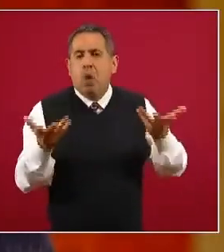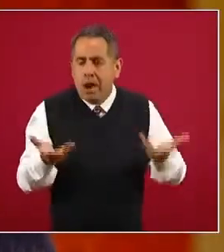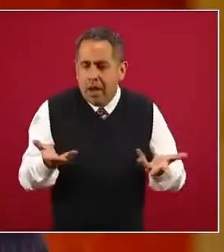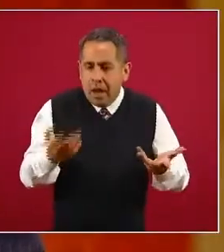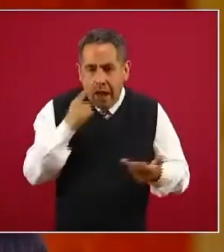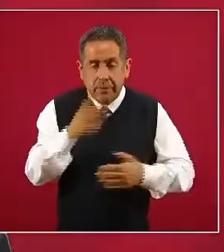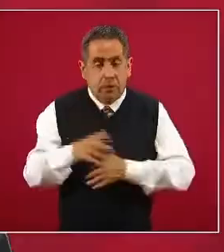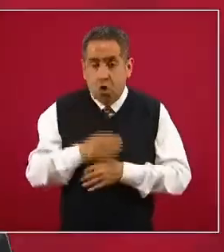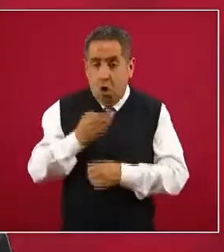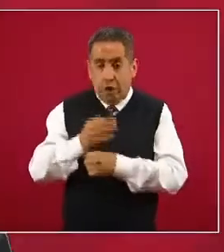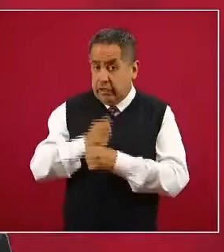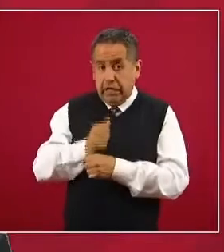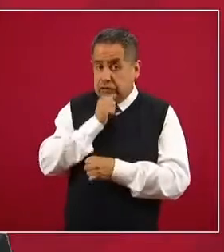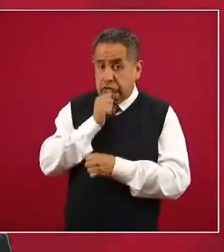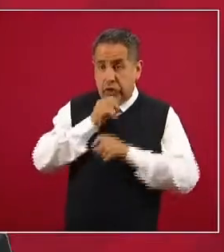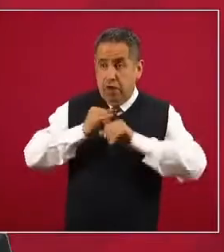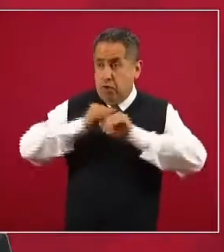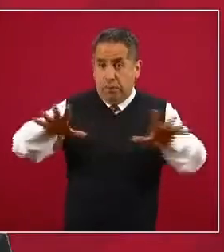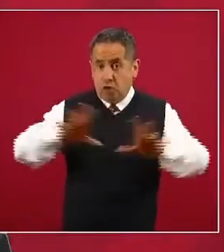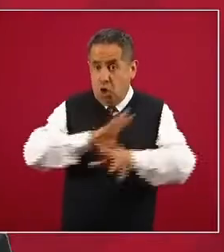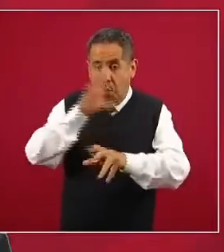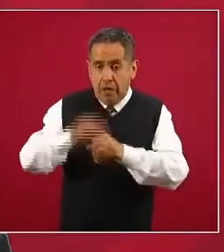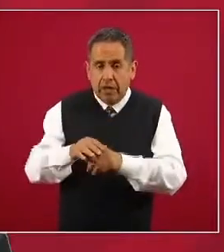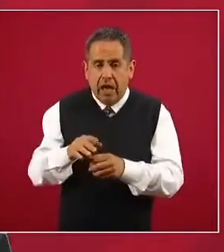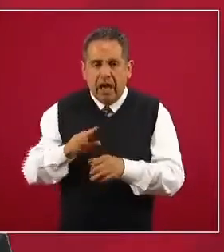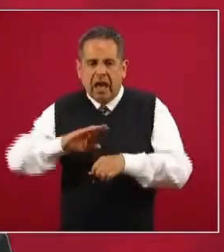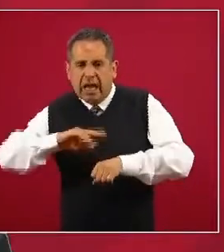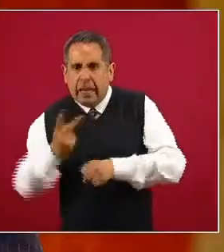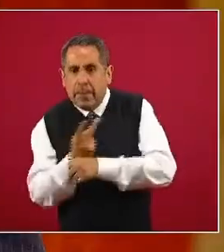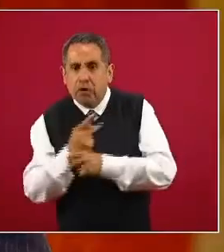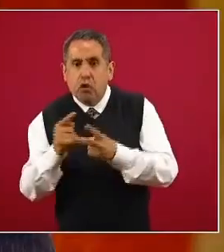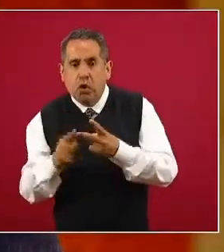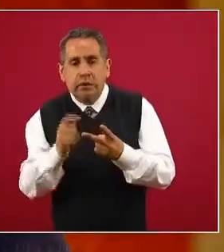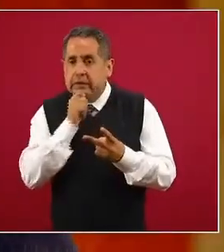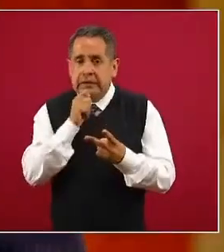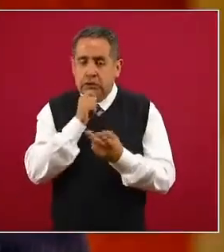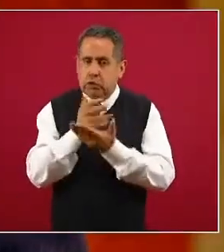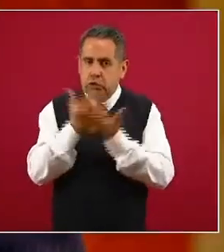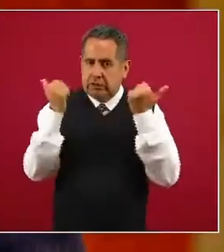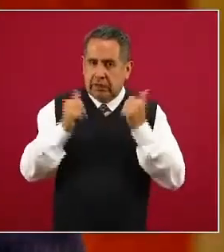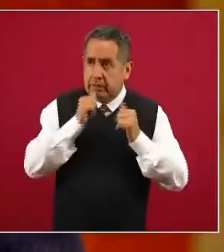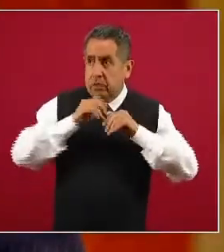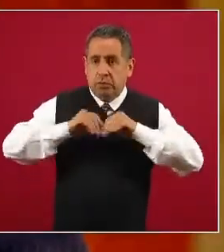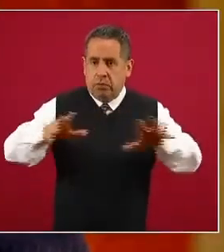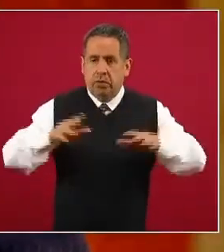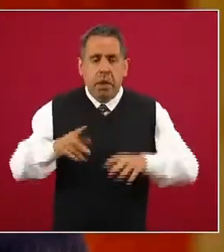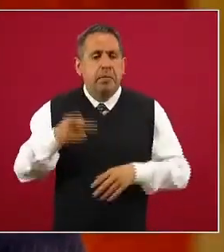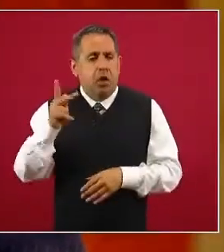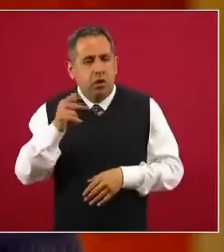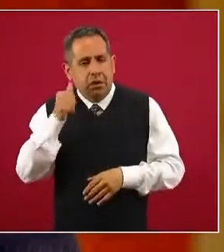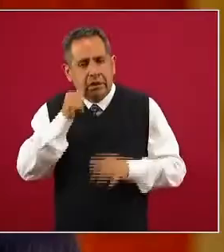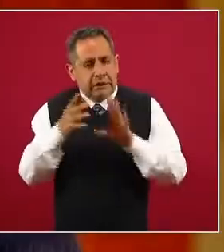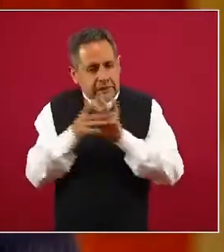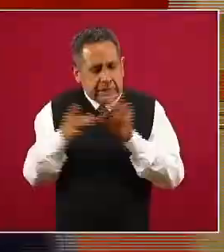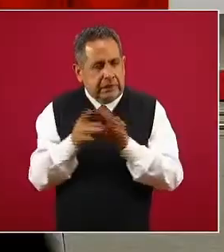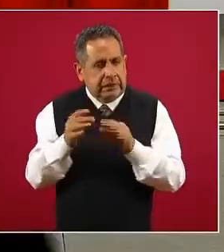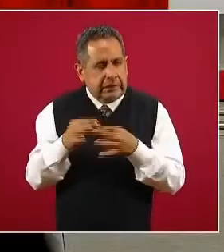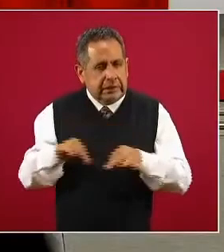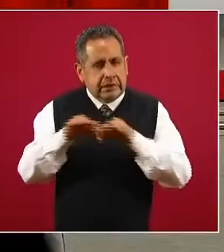momento desconocemos cuál fue esa reacción secundaria, pero en los diseños de estudio se establecen desde el